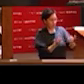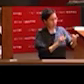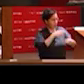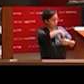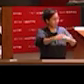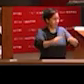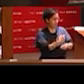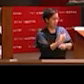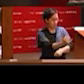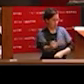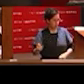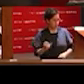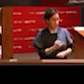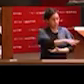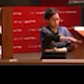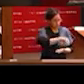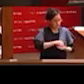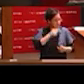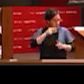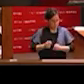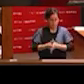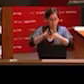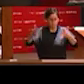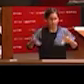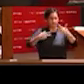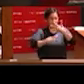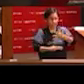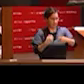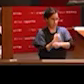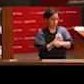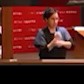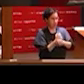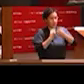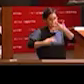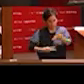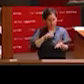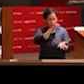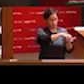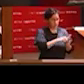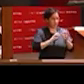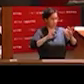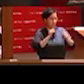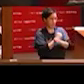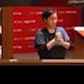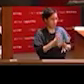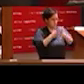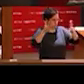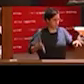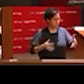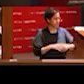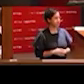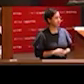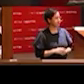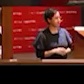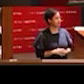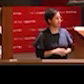mercado y hemos ampliado a siete líneas de actividad siete centros especiales de empleo más eh nuestra